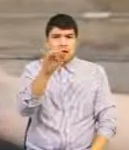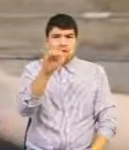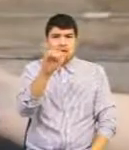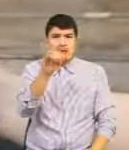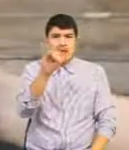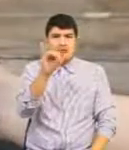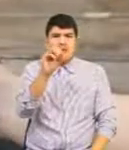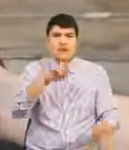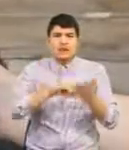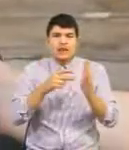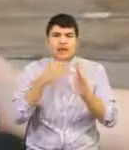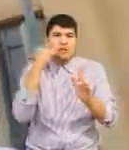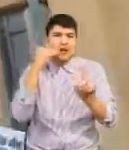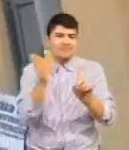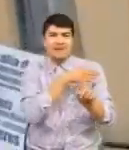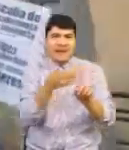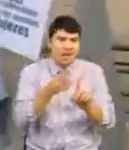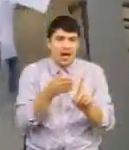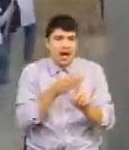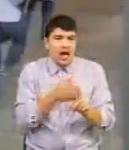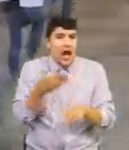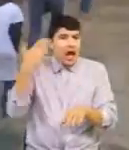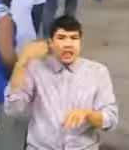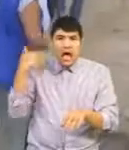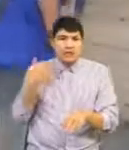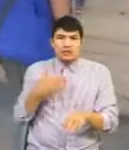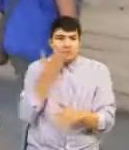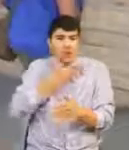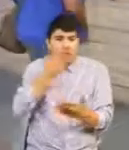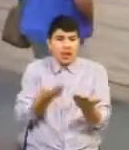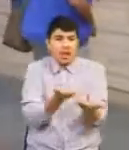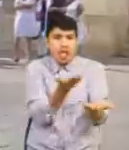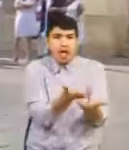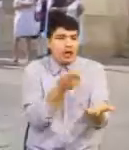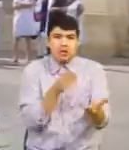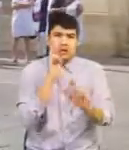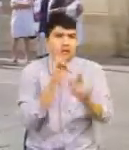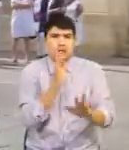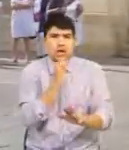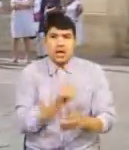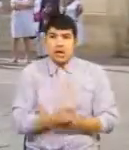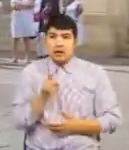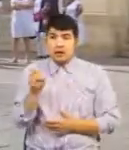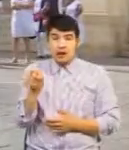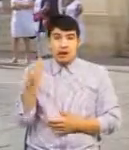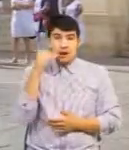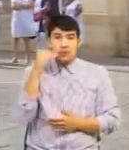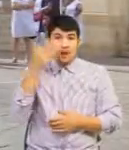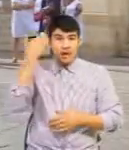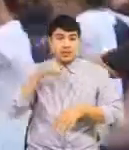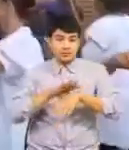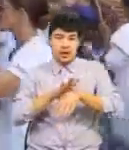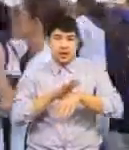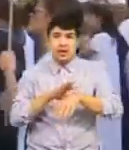han tenido en cuenta los probatorios que hay. Yosabel Durán, médica de profesión, fue asesinada por su